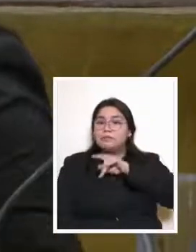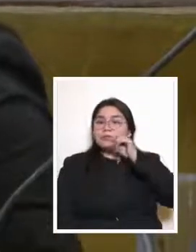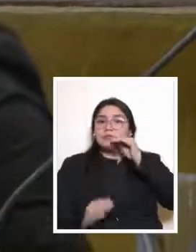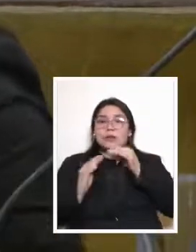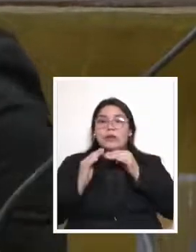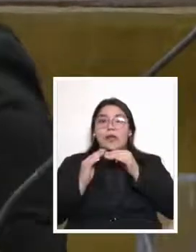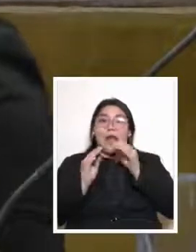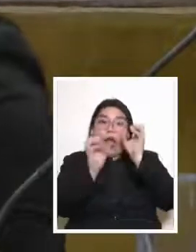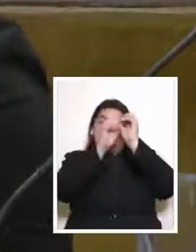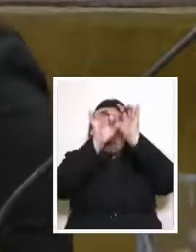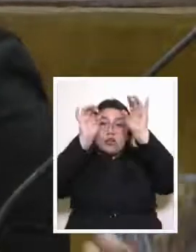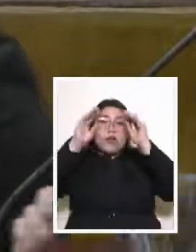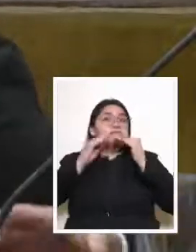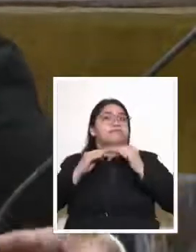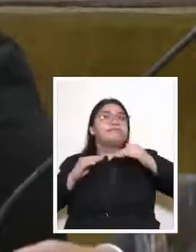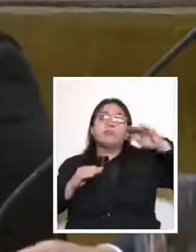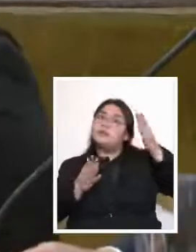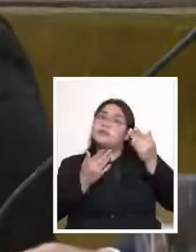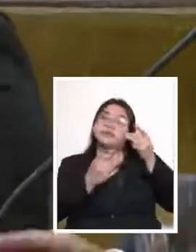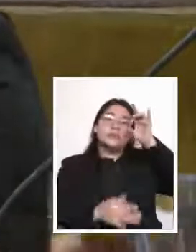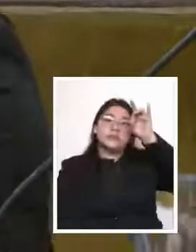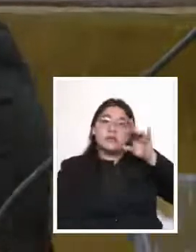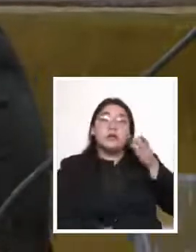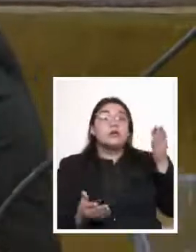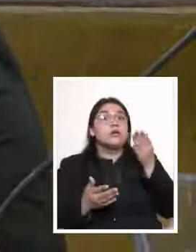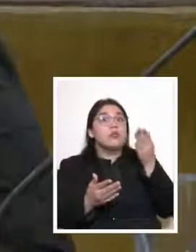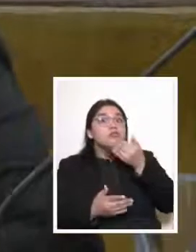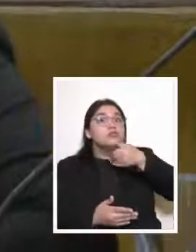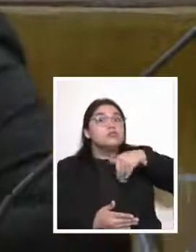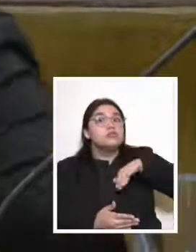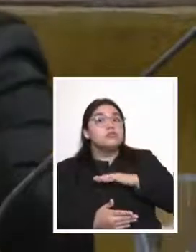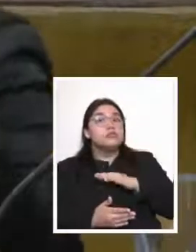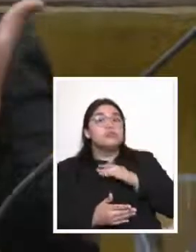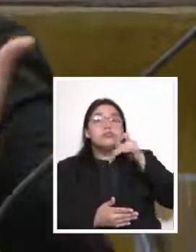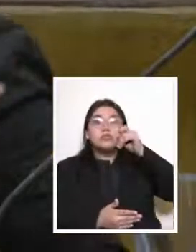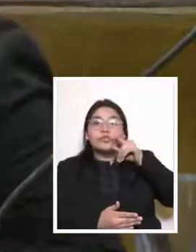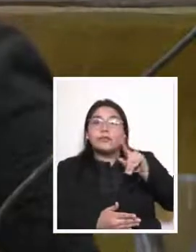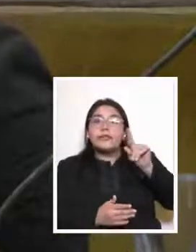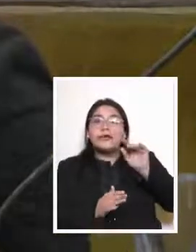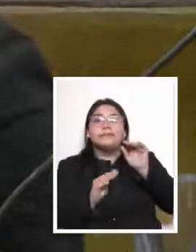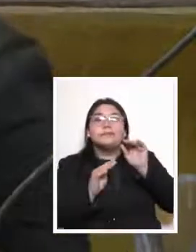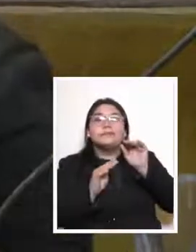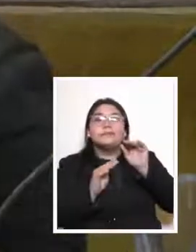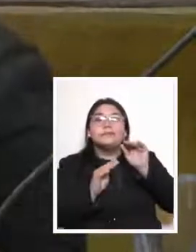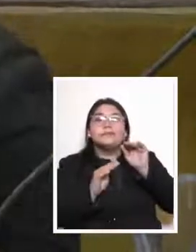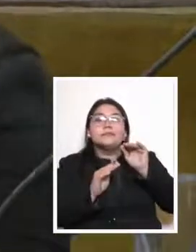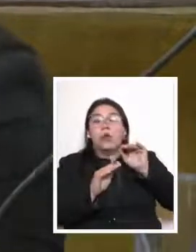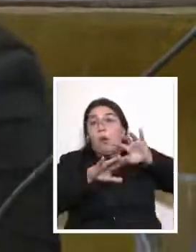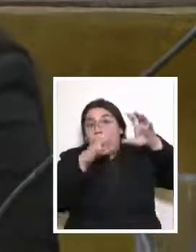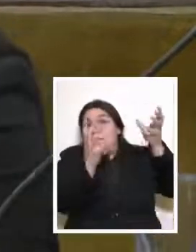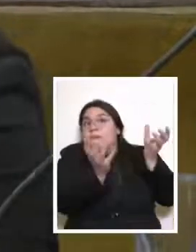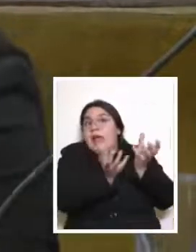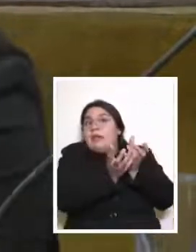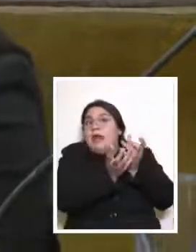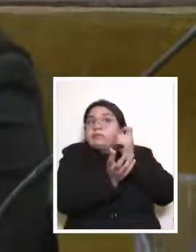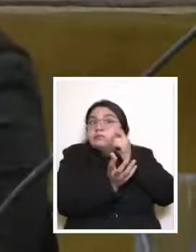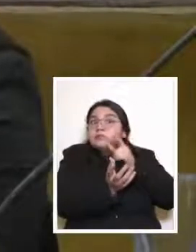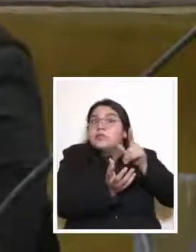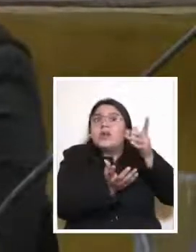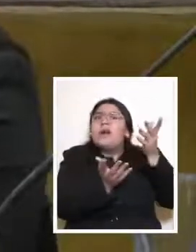en esta área de la investigación y del conocimiento, cómo aportamos al conocimiento de la humanidad y del planeta.